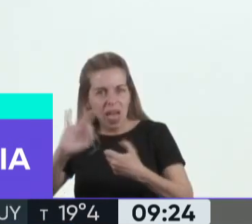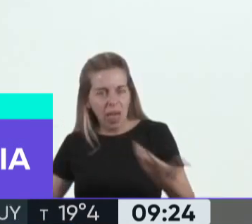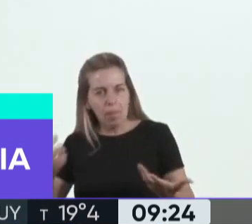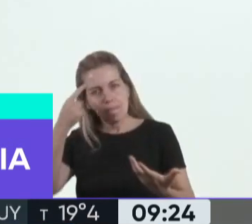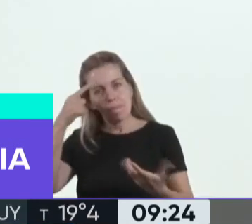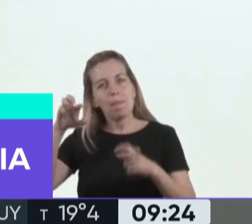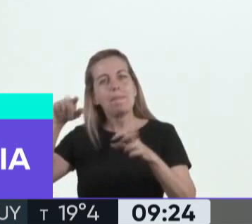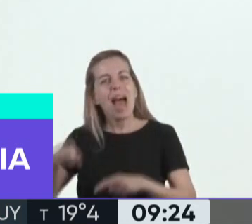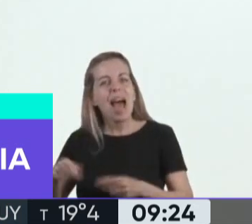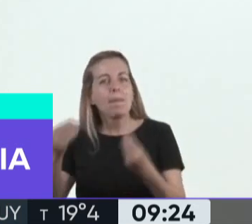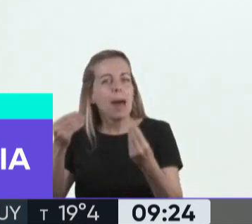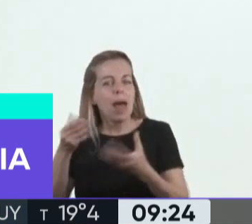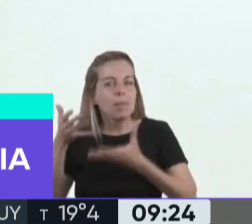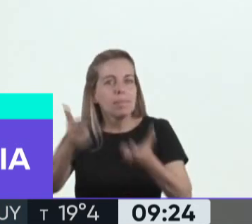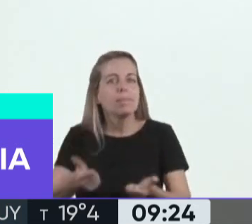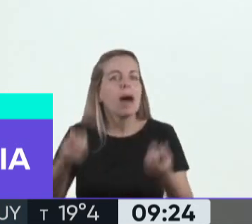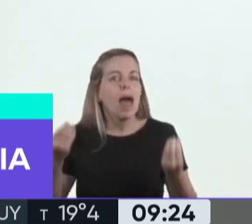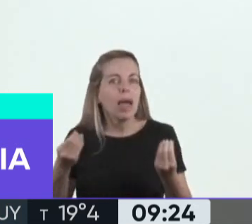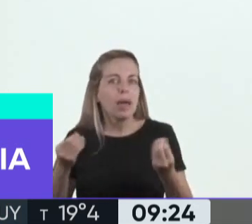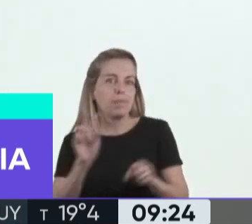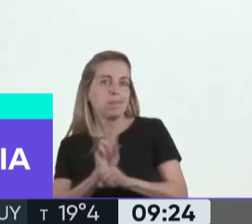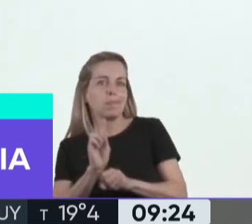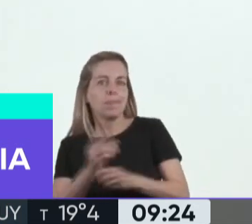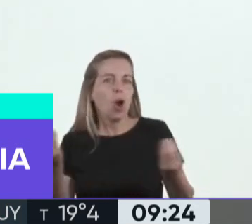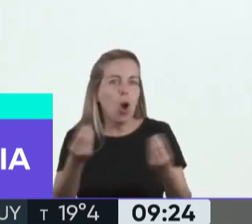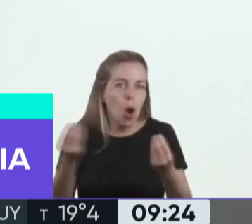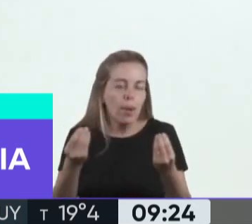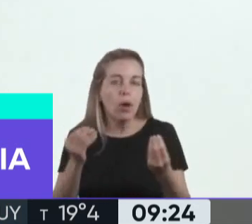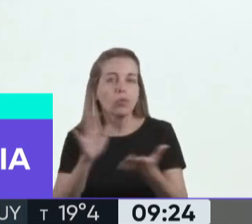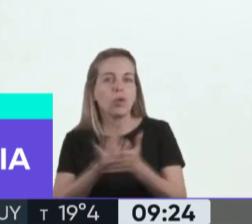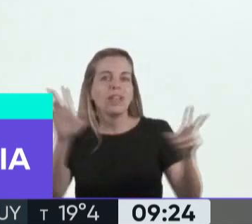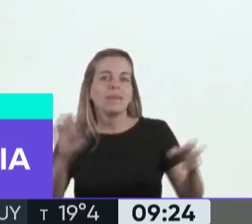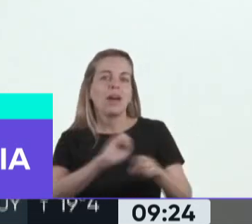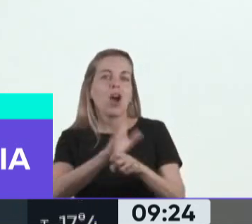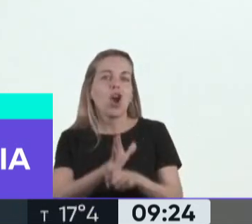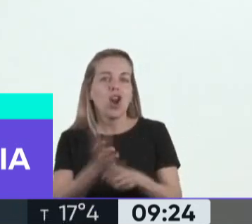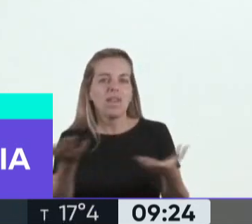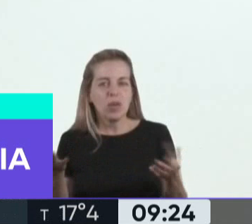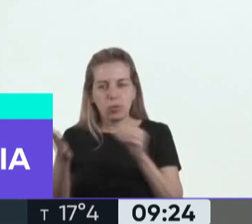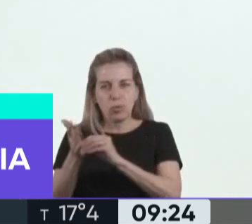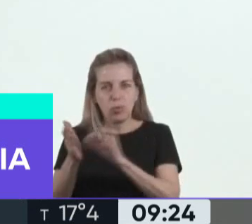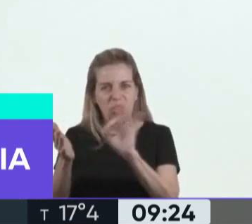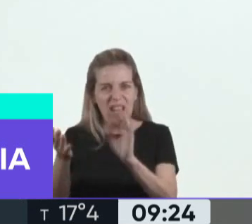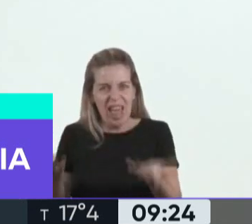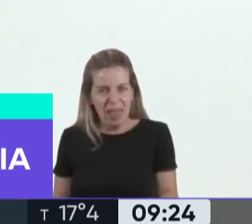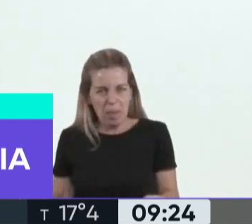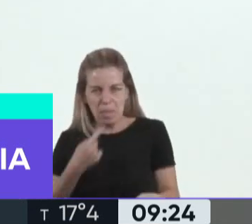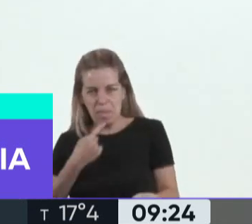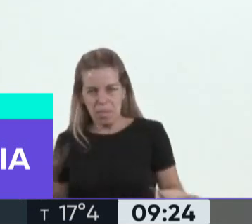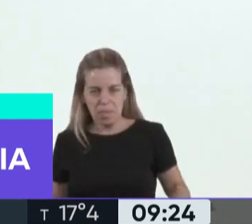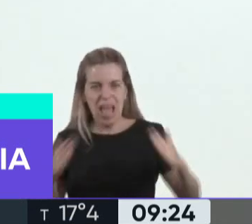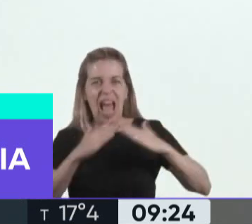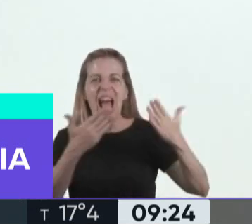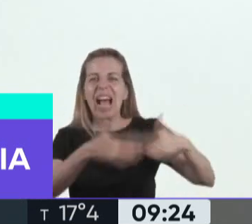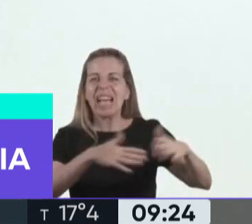plan de contingencia para algo de esas características. La Casa Rosada no